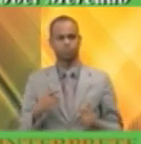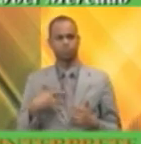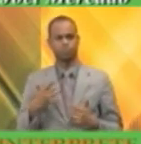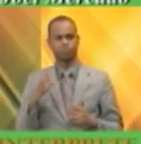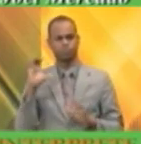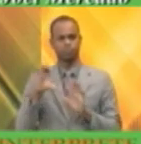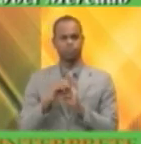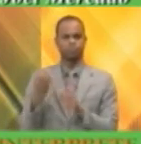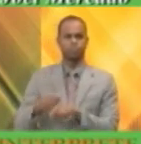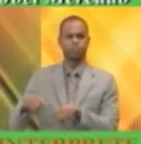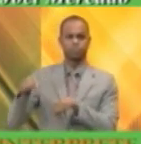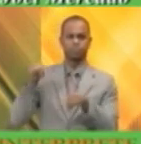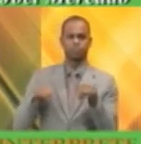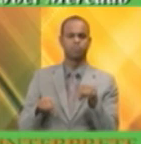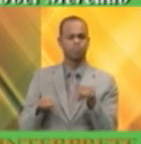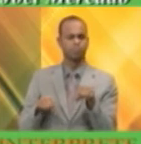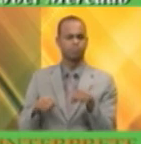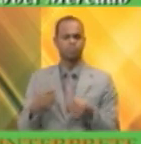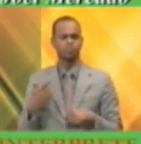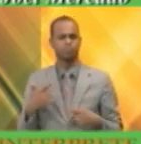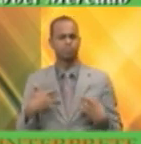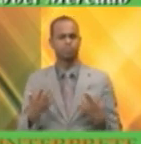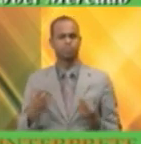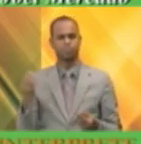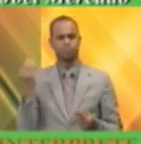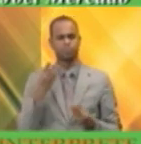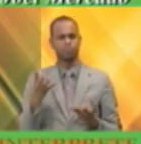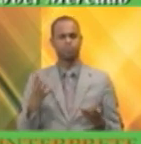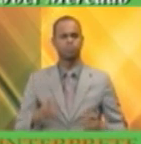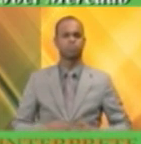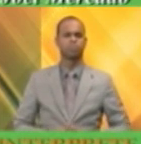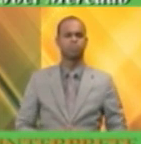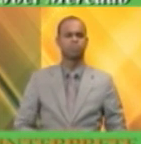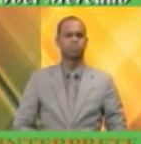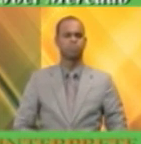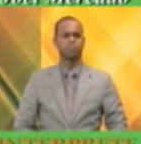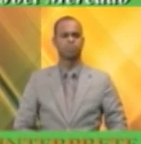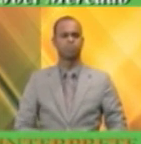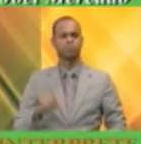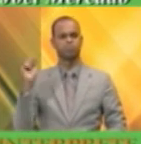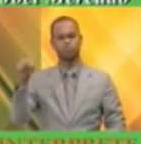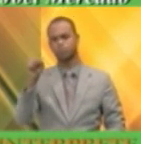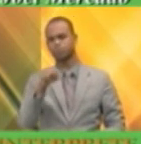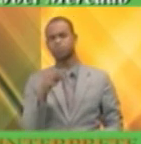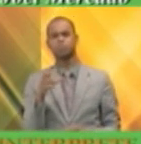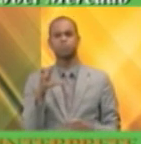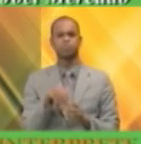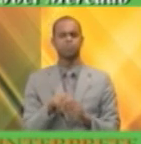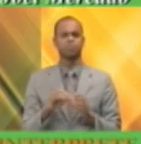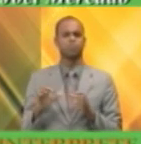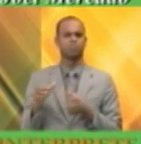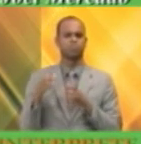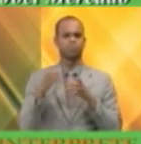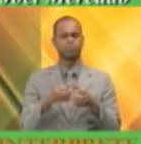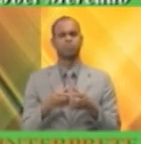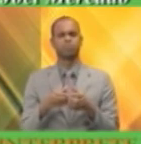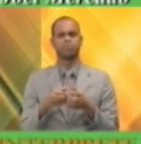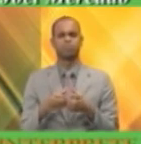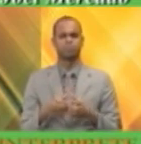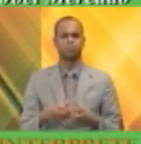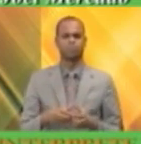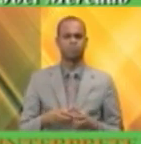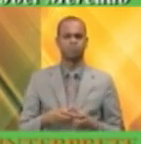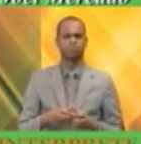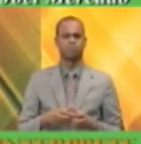foto anterior. ¿Tienen ustedes alguna información sobre esto? ¿Son parte de alguna delegación, etcétera, o